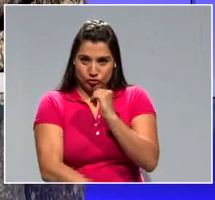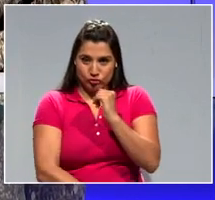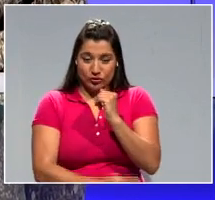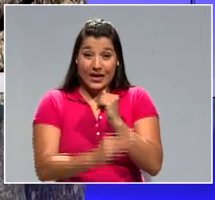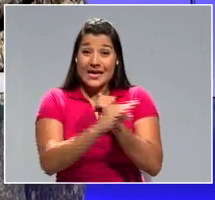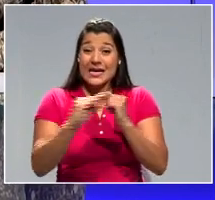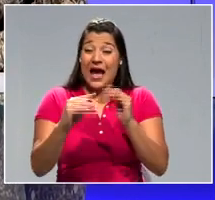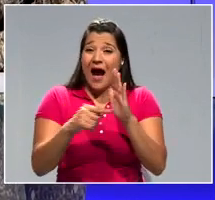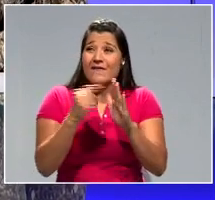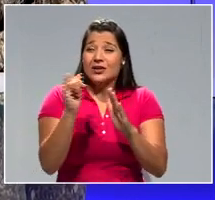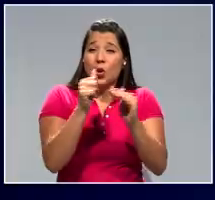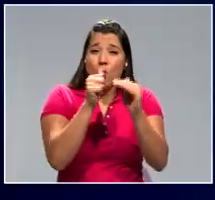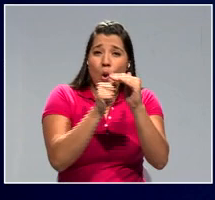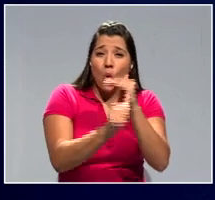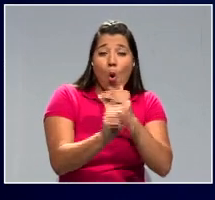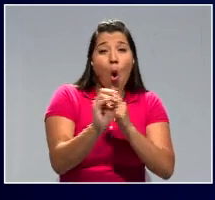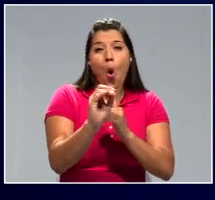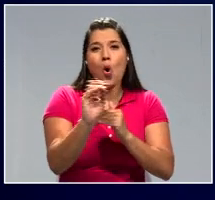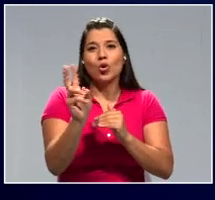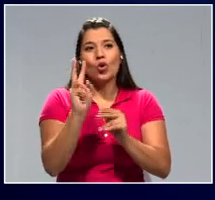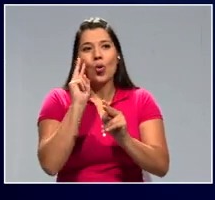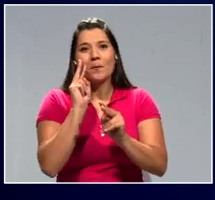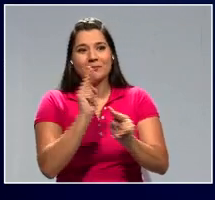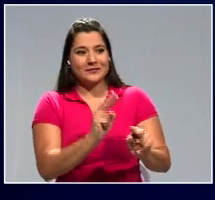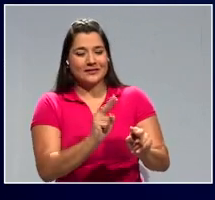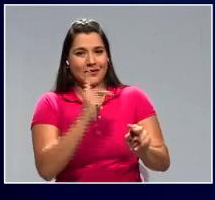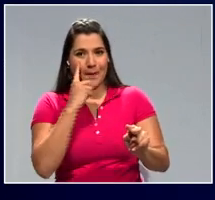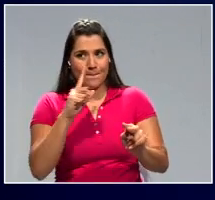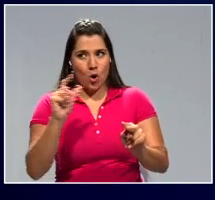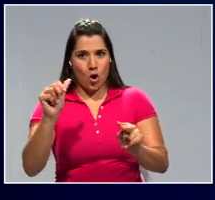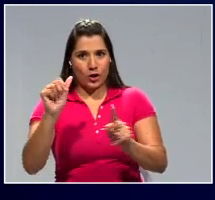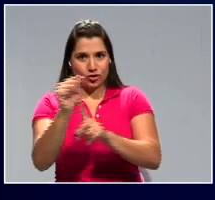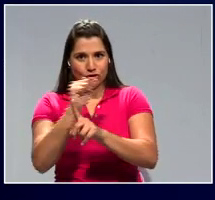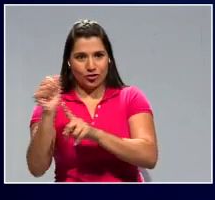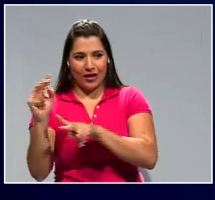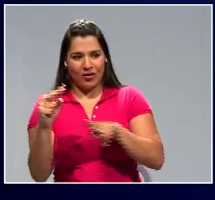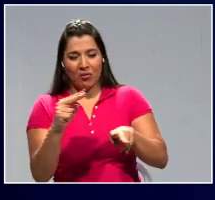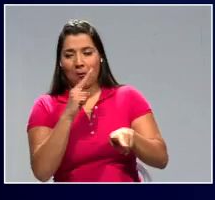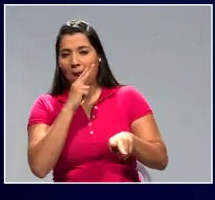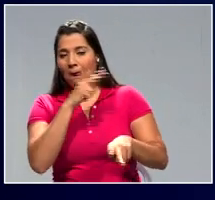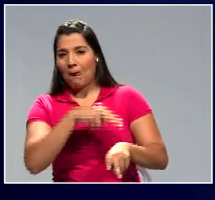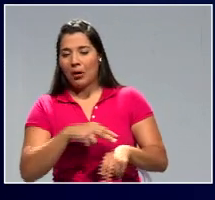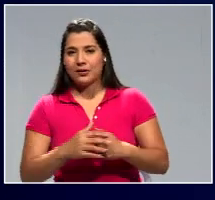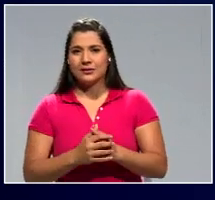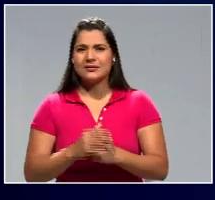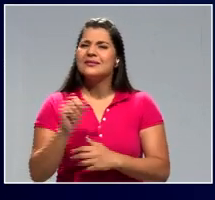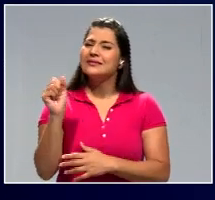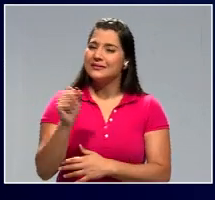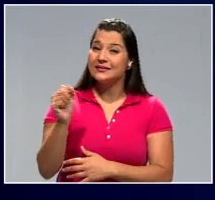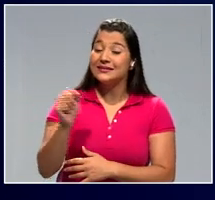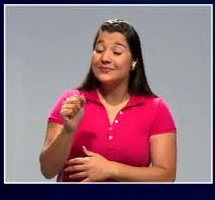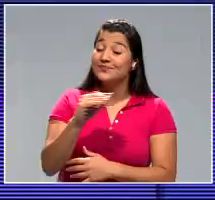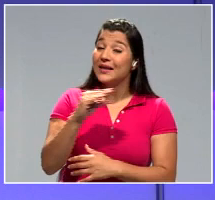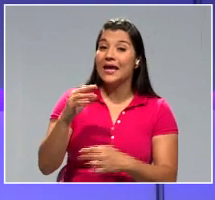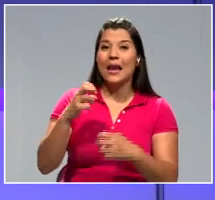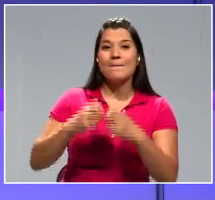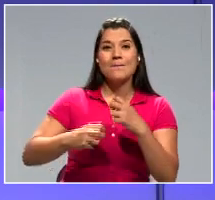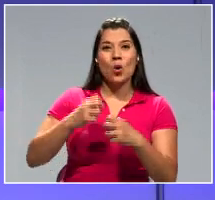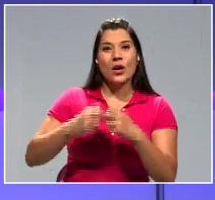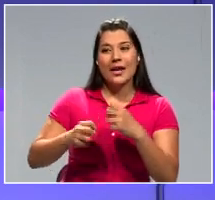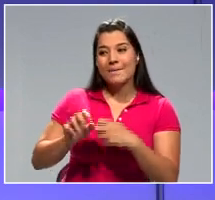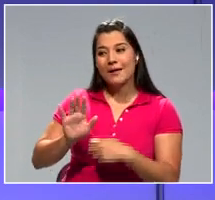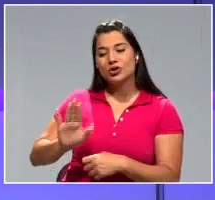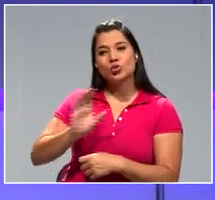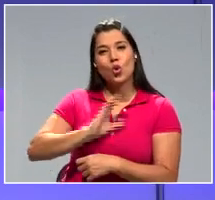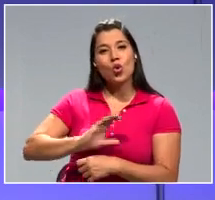ocultos o por lo menos poco visibles del resto de la sociedad. Sí. Y el problema es que es una